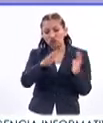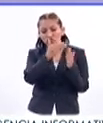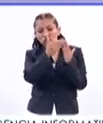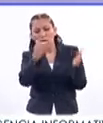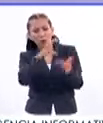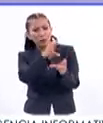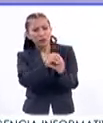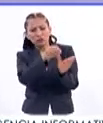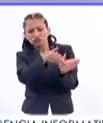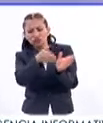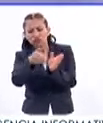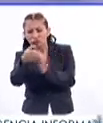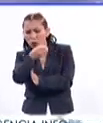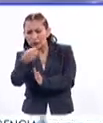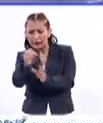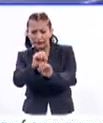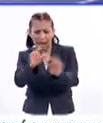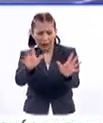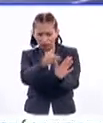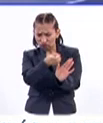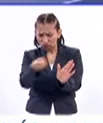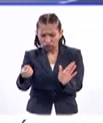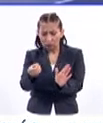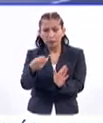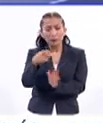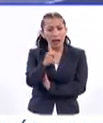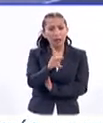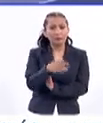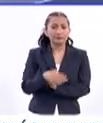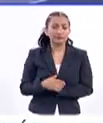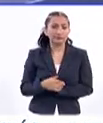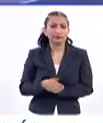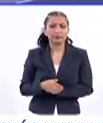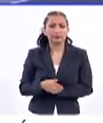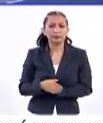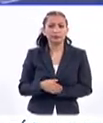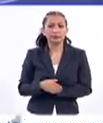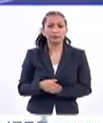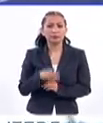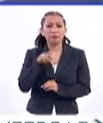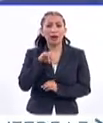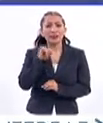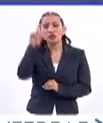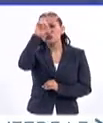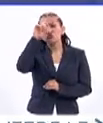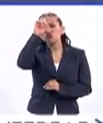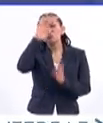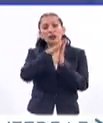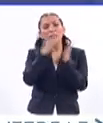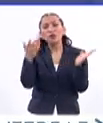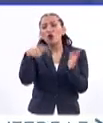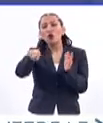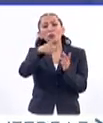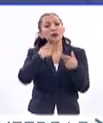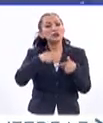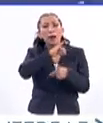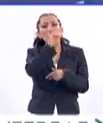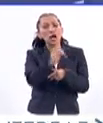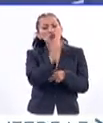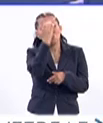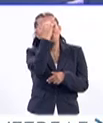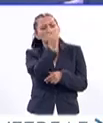panorama completo, bastante claro, pero Sí. bueno. Matías, si tuvieras que recomendar un libro a gente que no lo